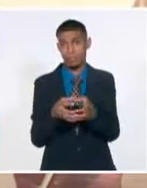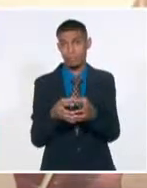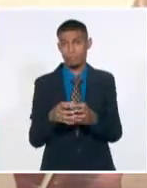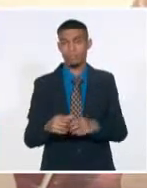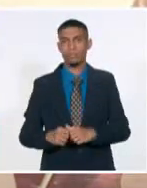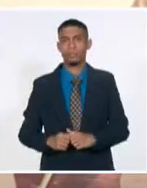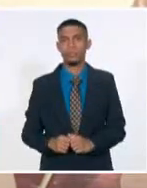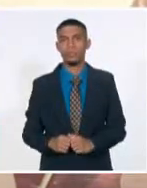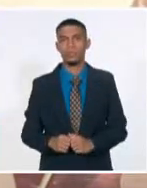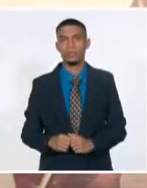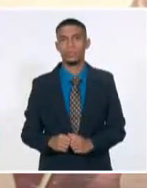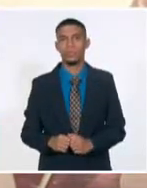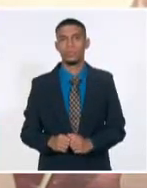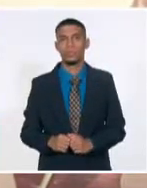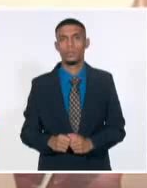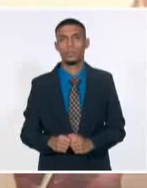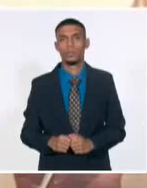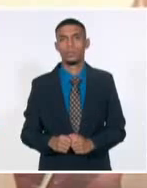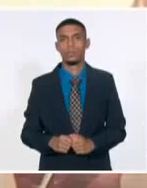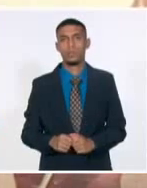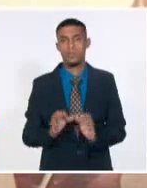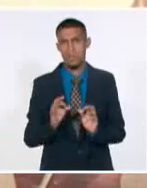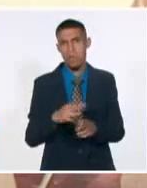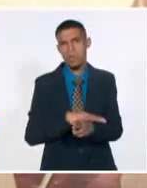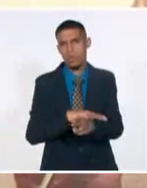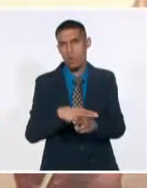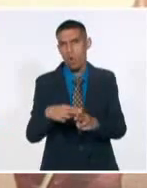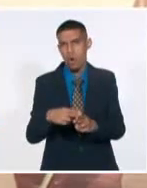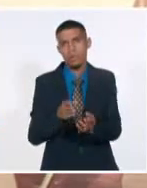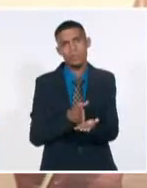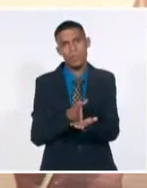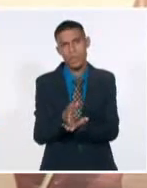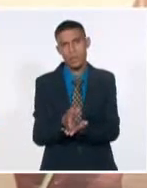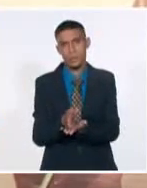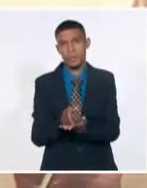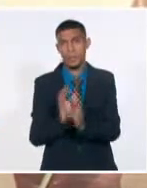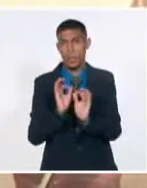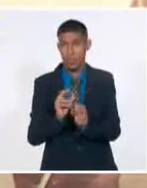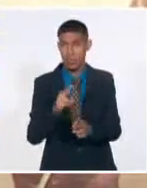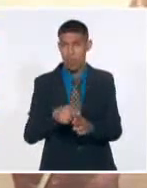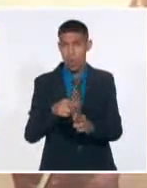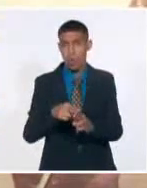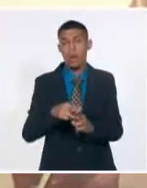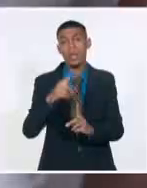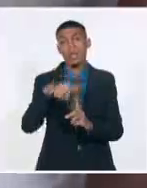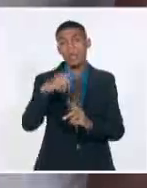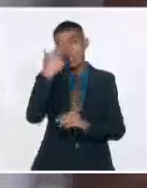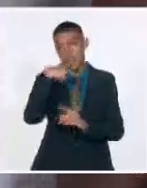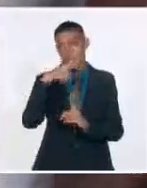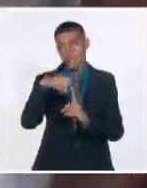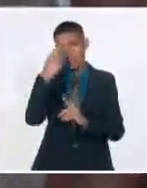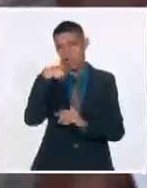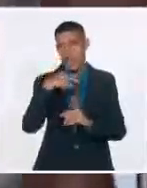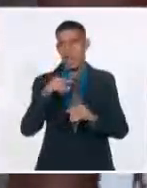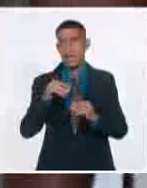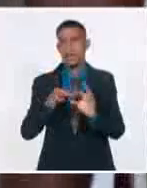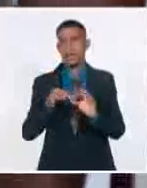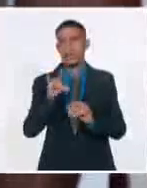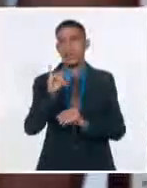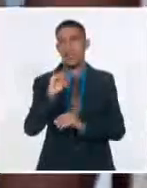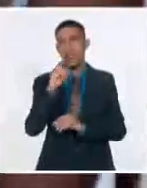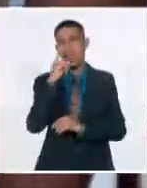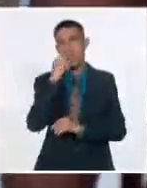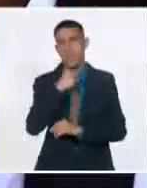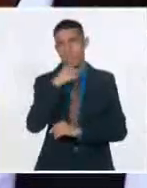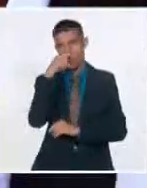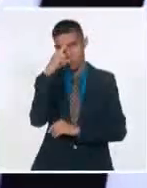de hacer la continuación de esa gran historia y de ese nombre que se llama Tata Guinness Cuba y Tata Guinness en el mundo. Desde el escenario, Tata